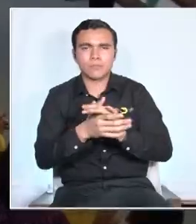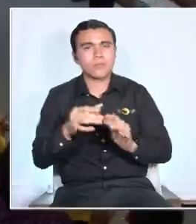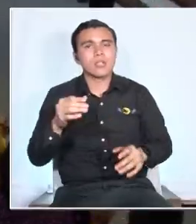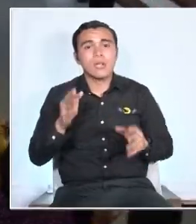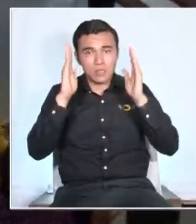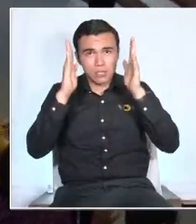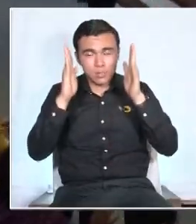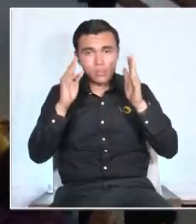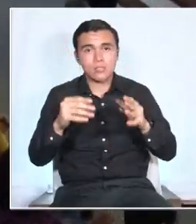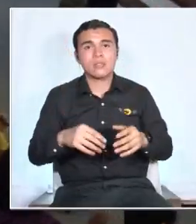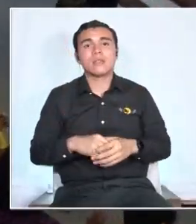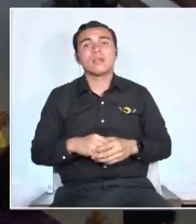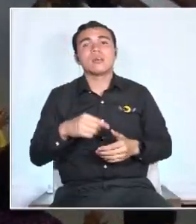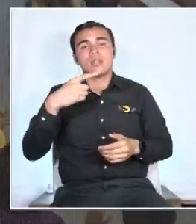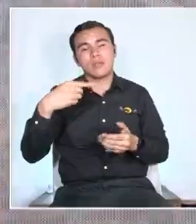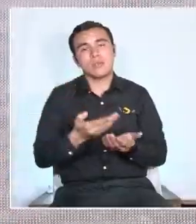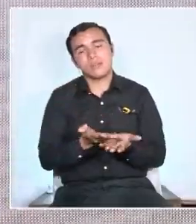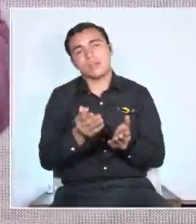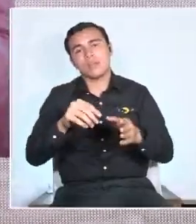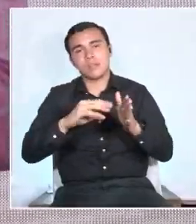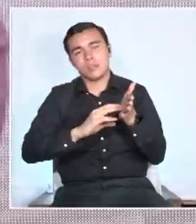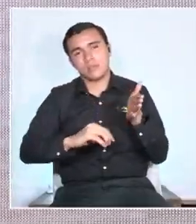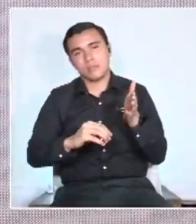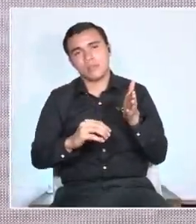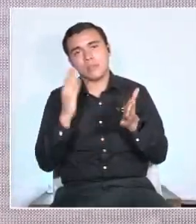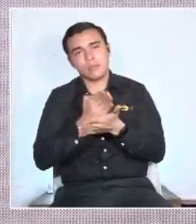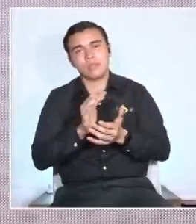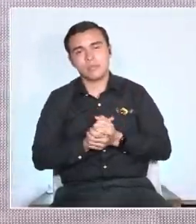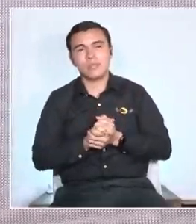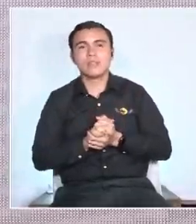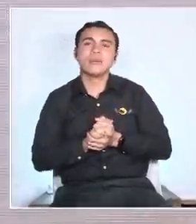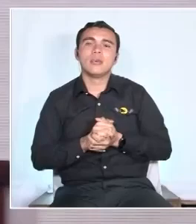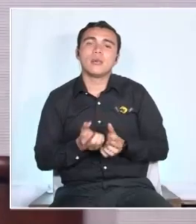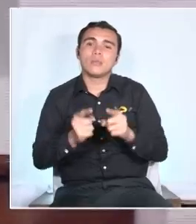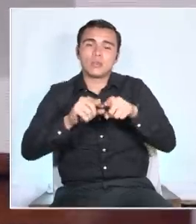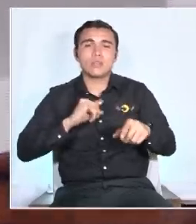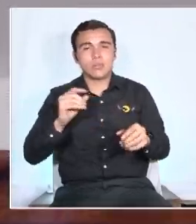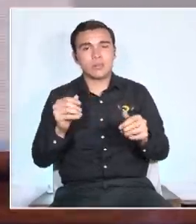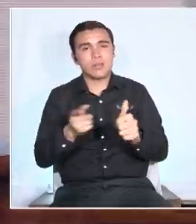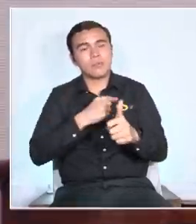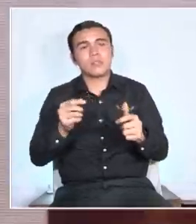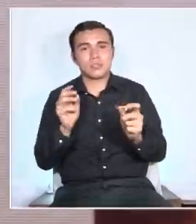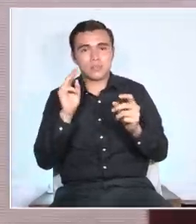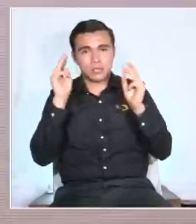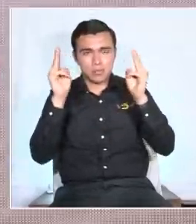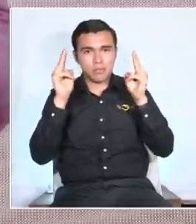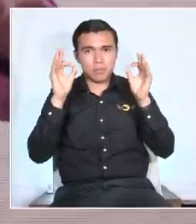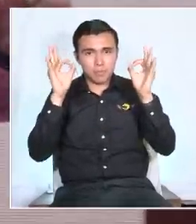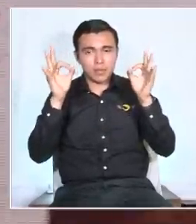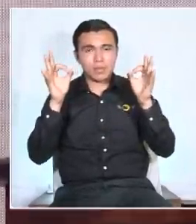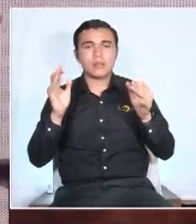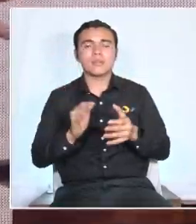escucha, te digo esto y termino. Te digo esto y termino. Cuando yo empecé a pastorear, yo